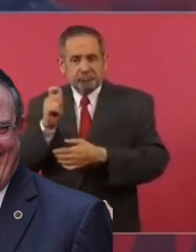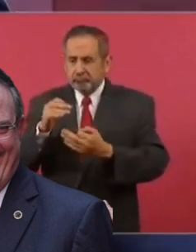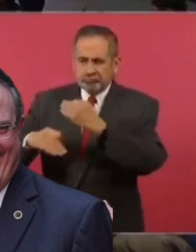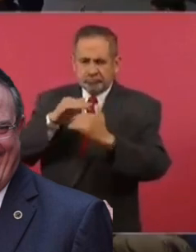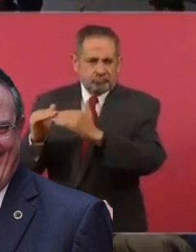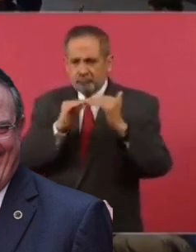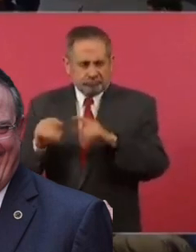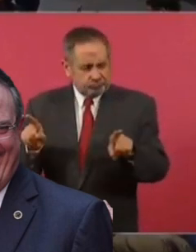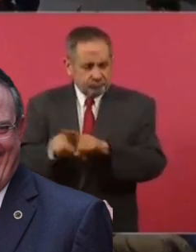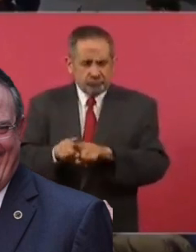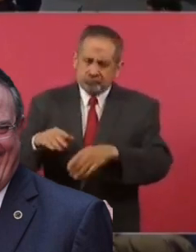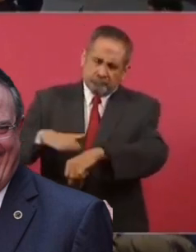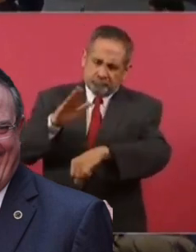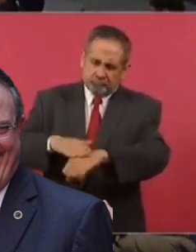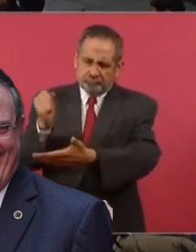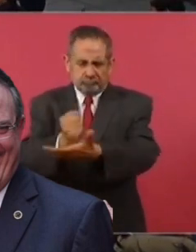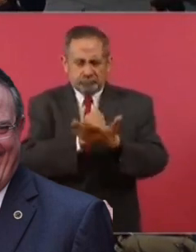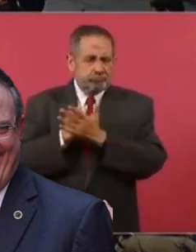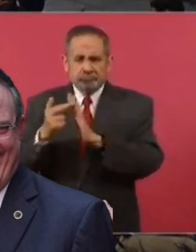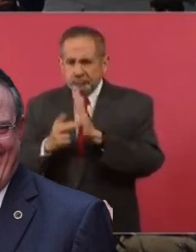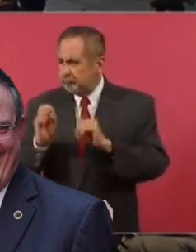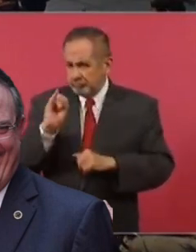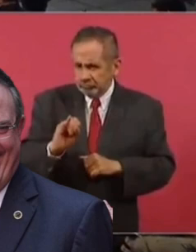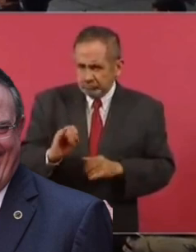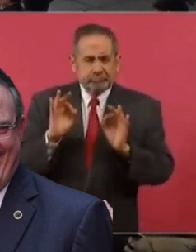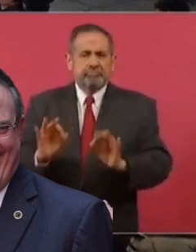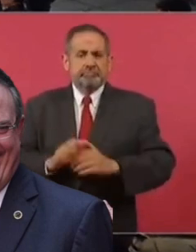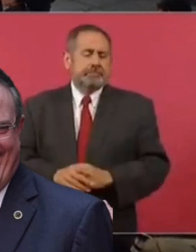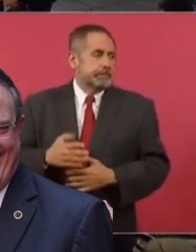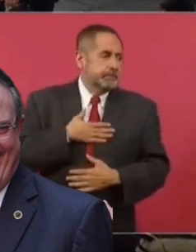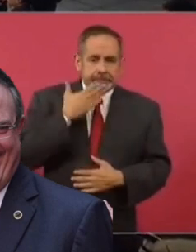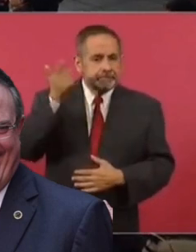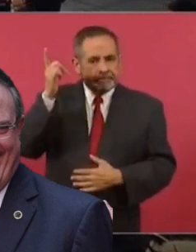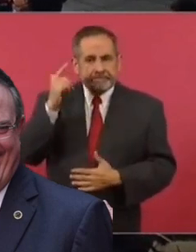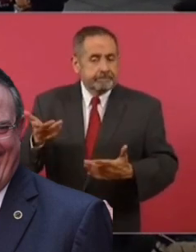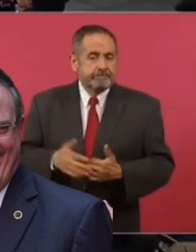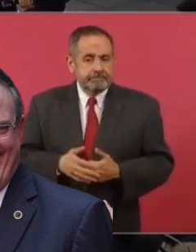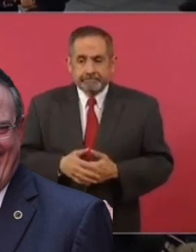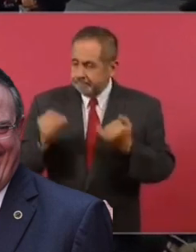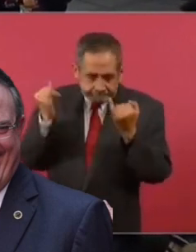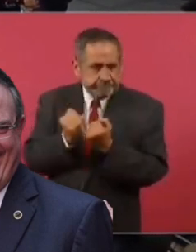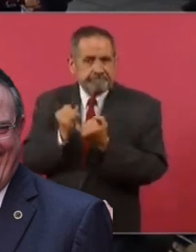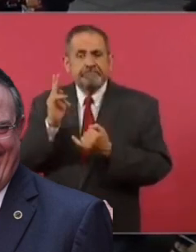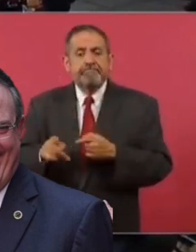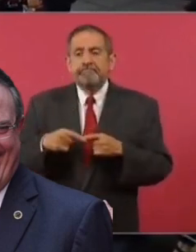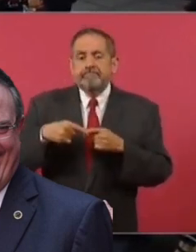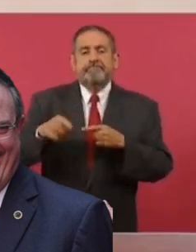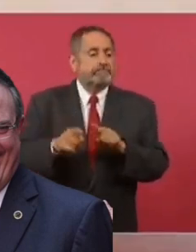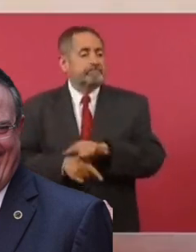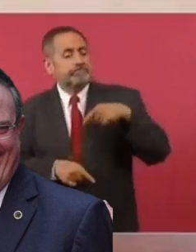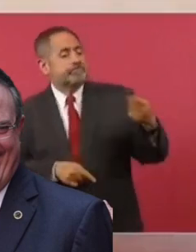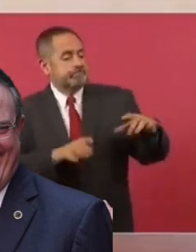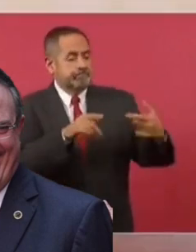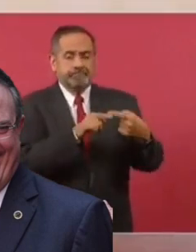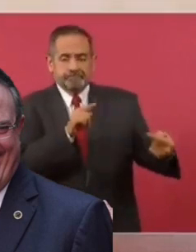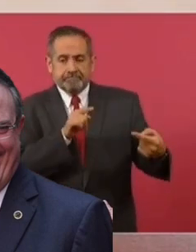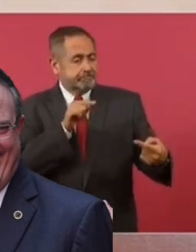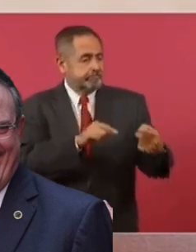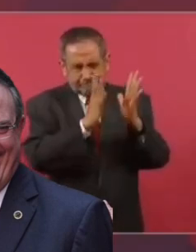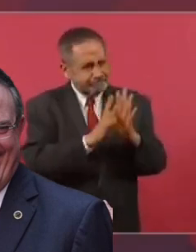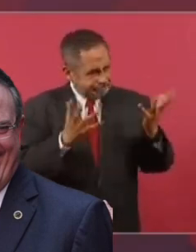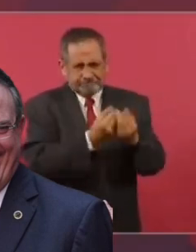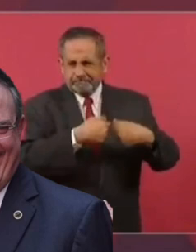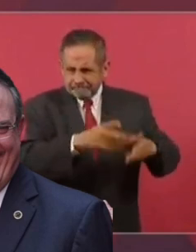todos aprobaron las reglas. Y ojalá así suceda en el flanco